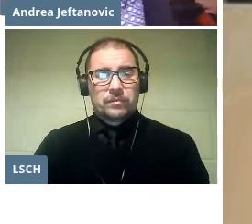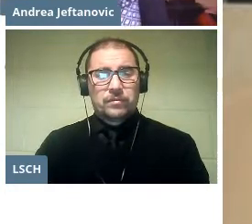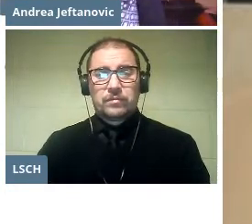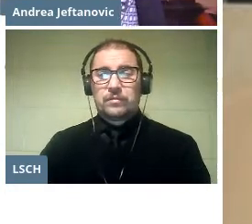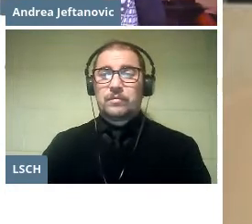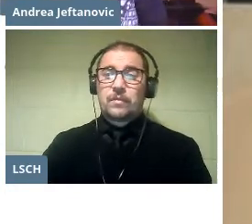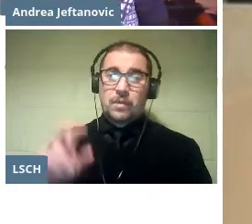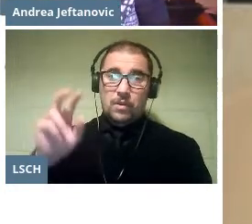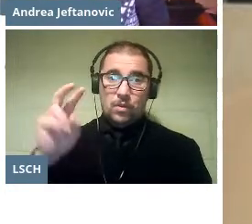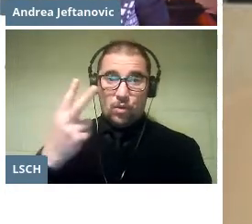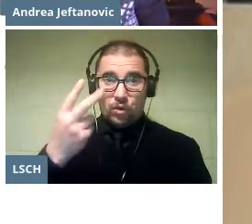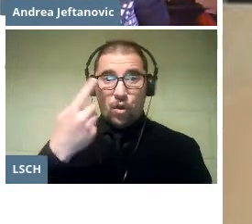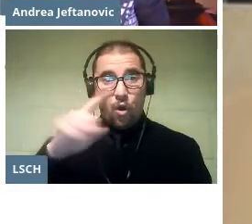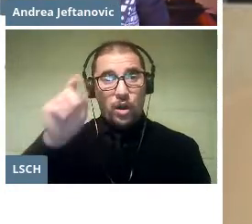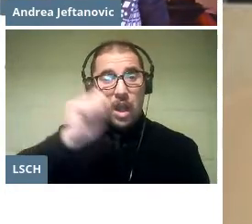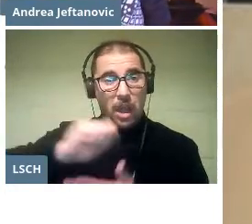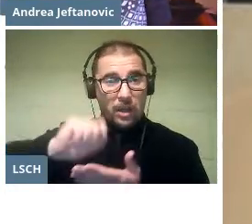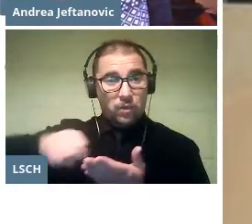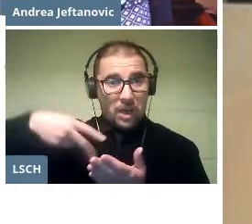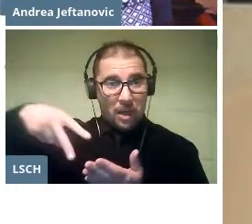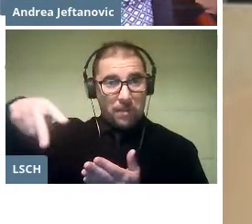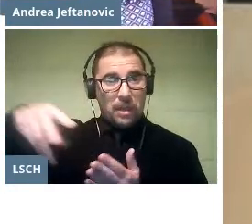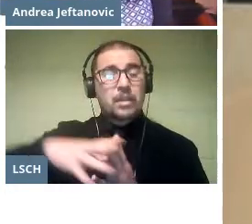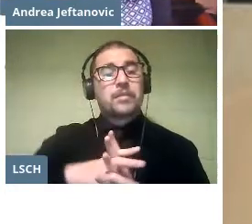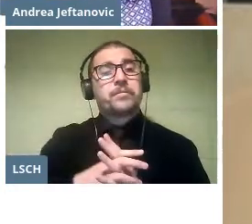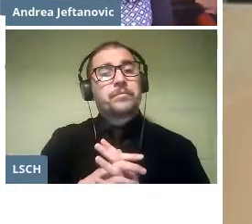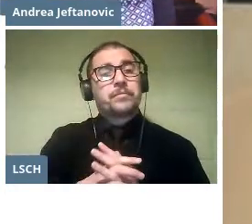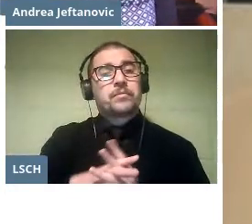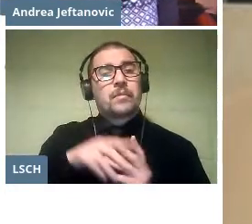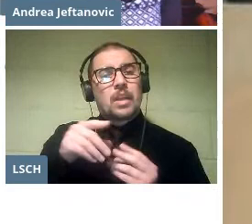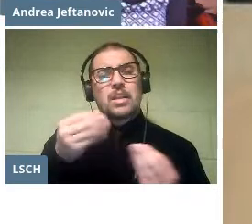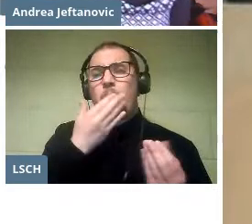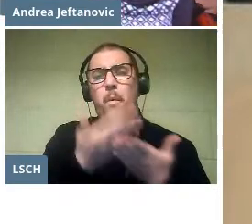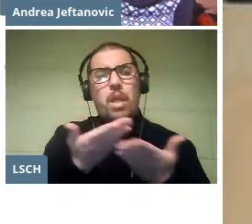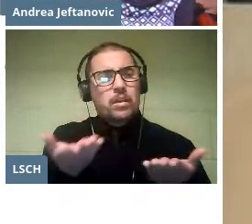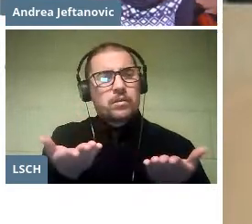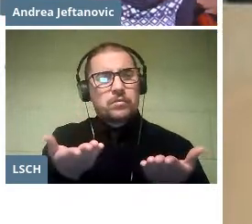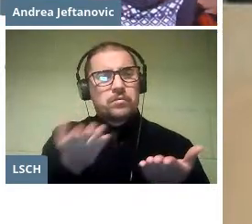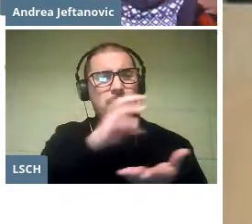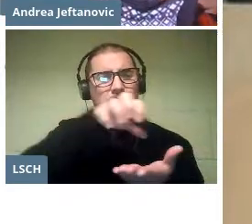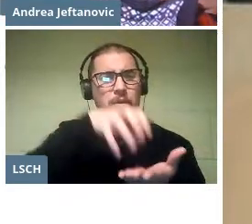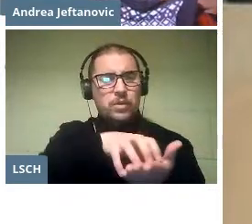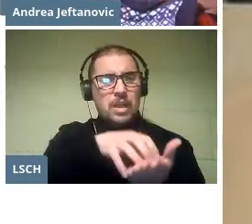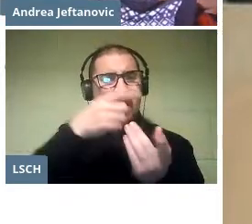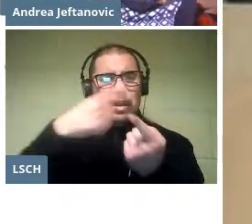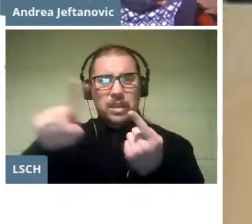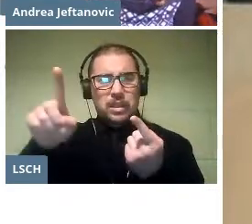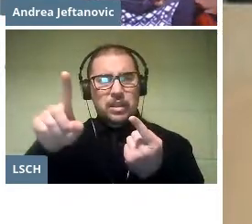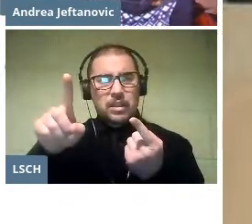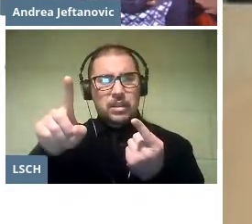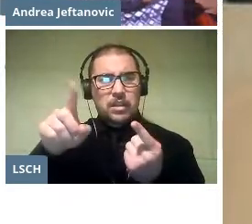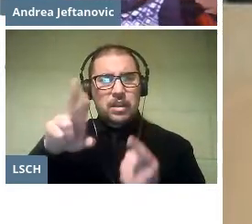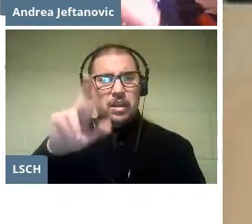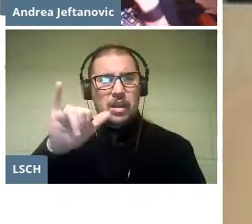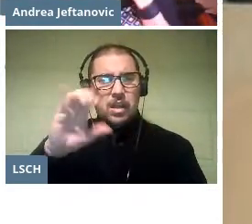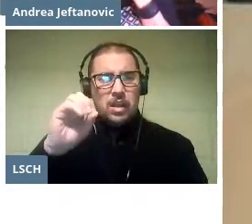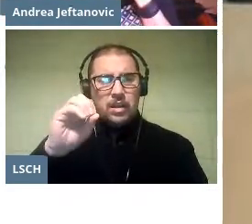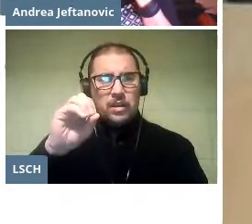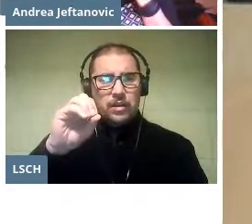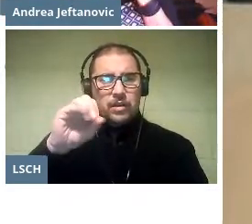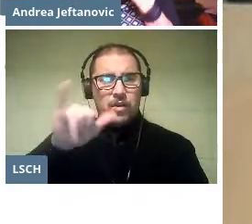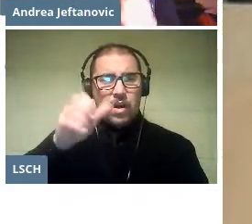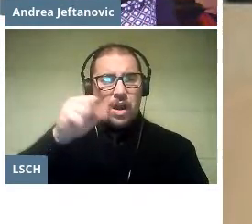Dos, otra escritura caminante. Esta ocurre en una ciudad ajena, en Río de Janeiro, en